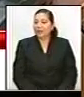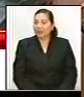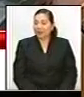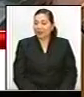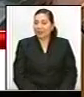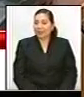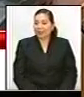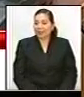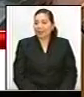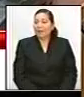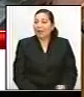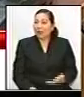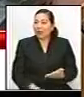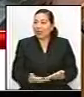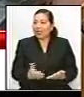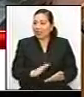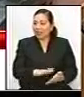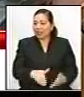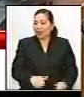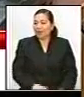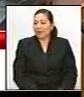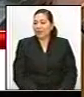son facilitadoras.